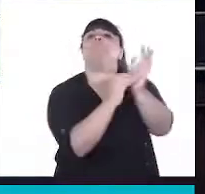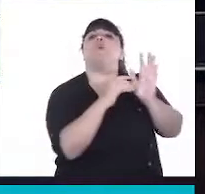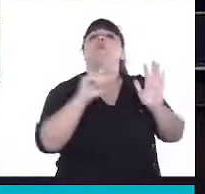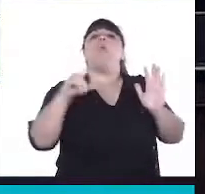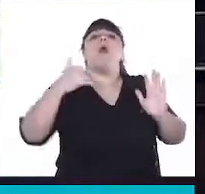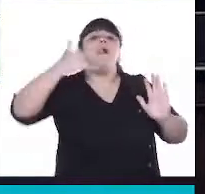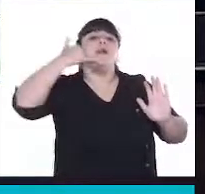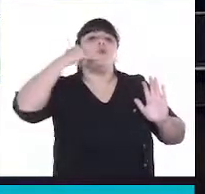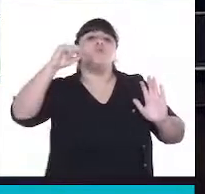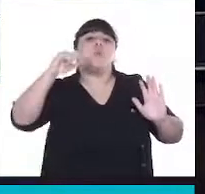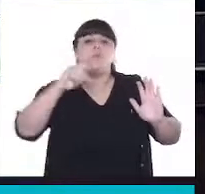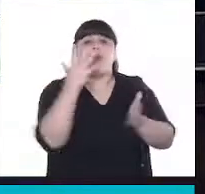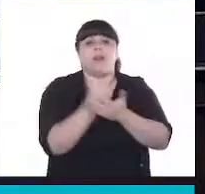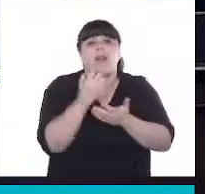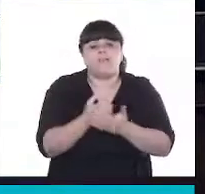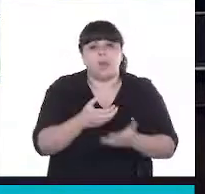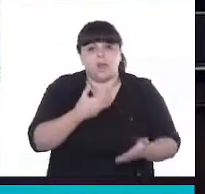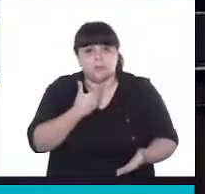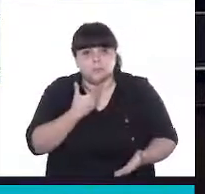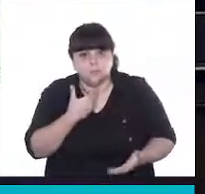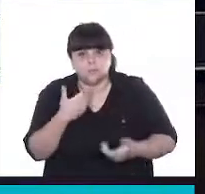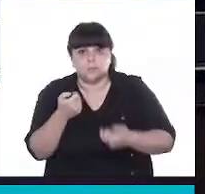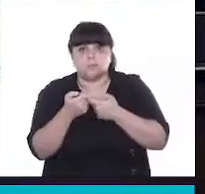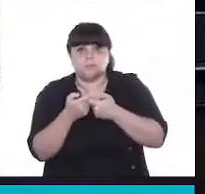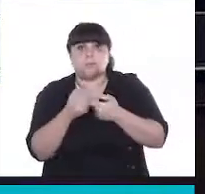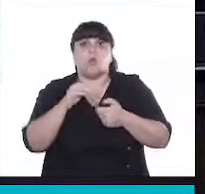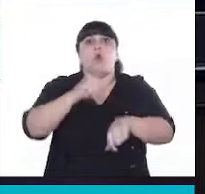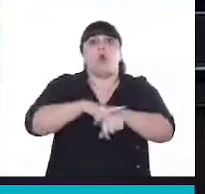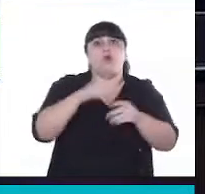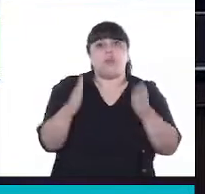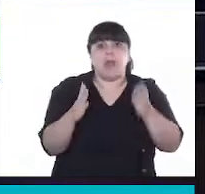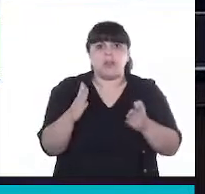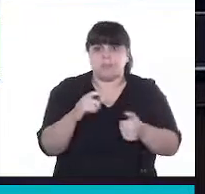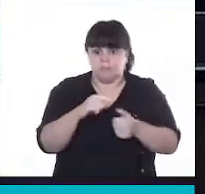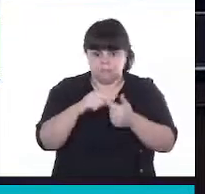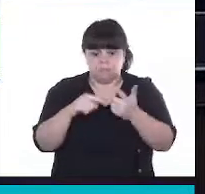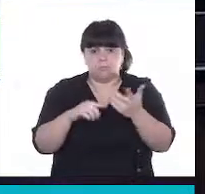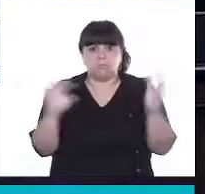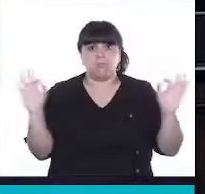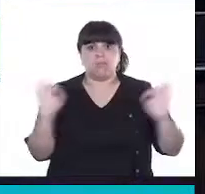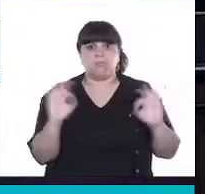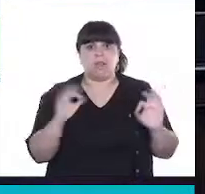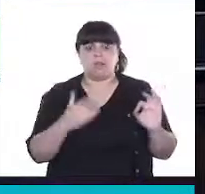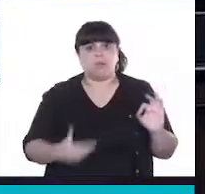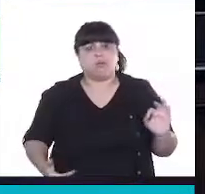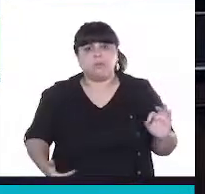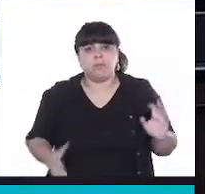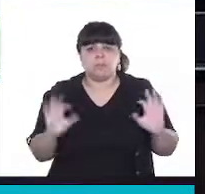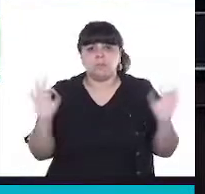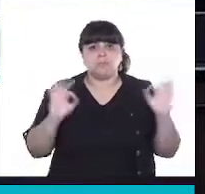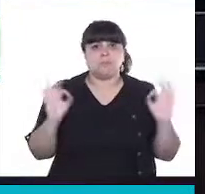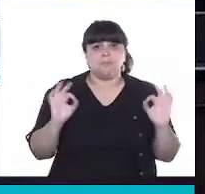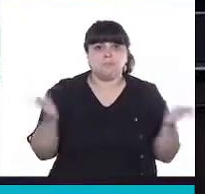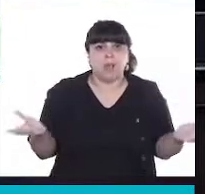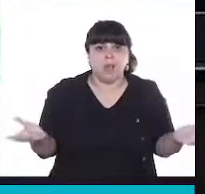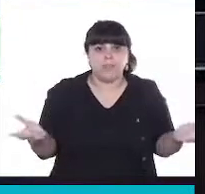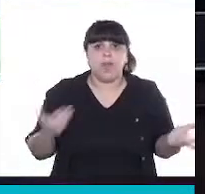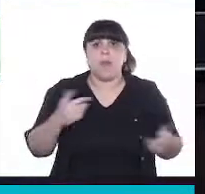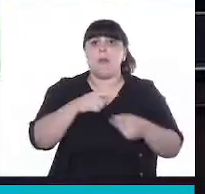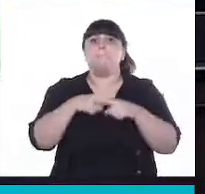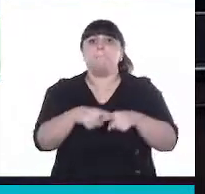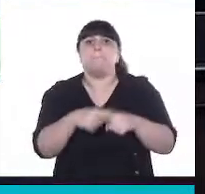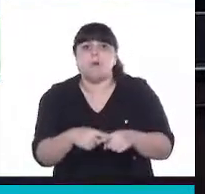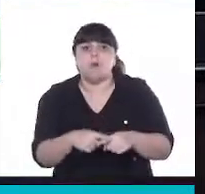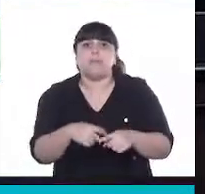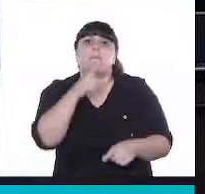grabar las conversaciones establecer horarios etcétera etcétera pero no hace nada de eso el gobierno otra vez la corrección política y el estado